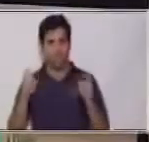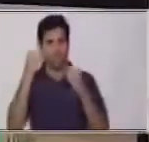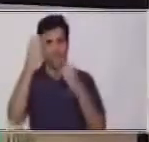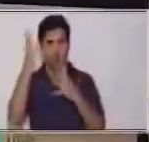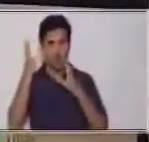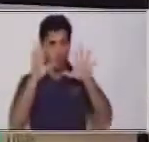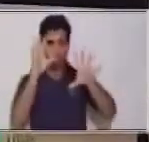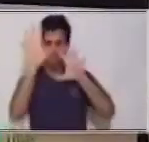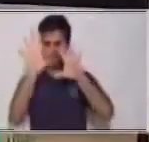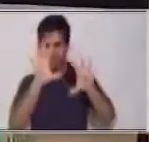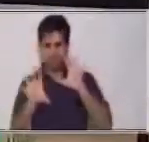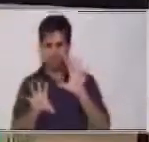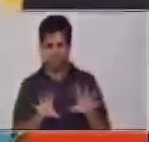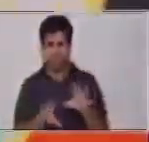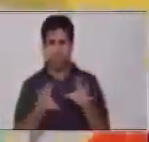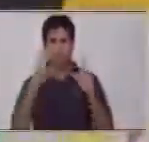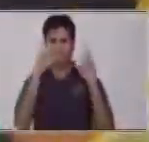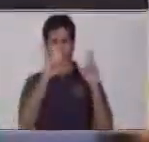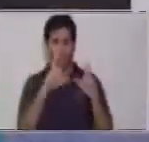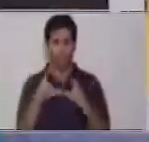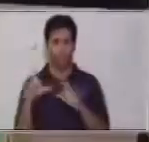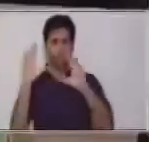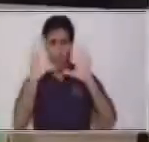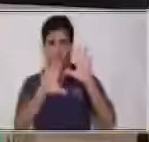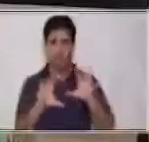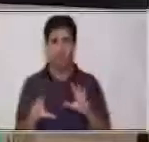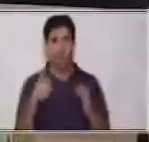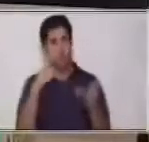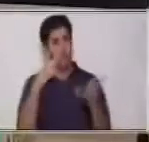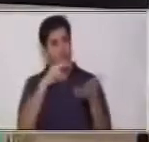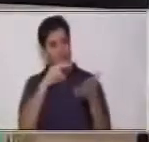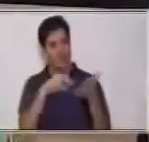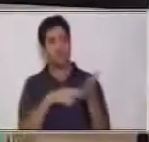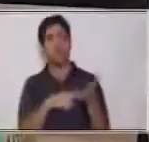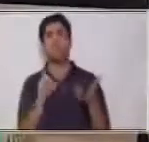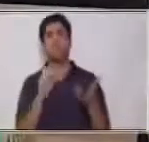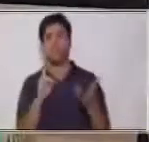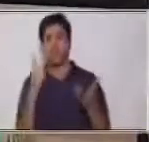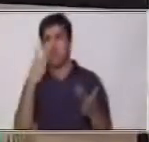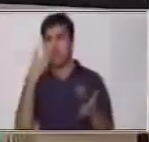información. Veamos si Bielman puede identificar qué tipo de texto